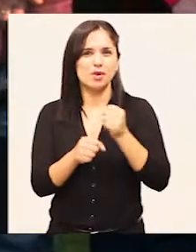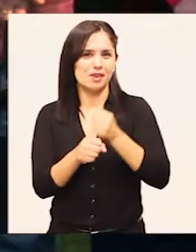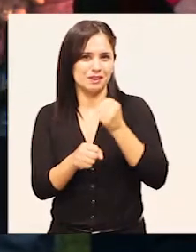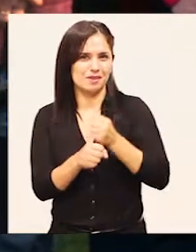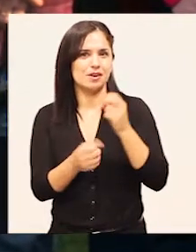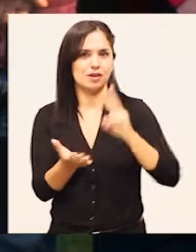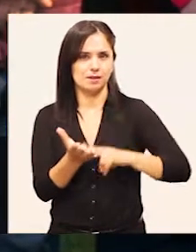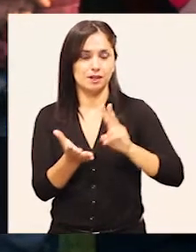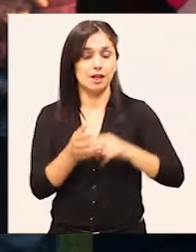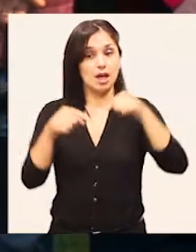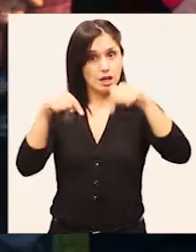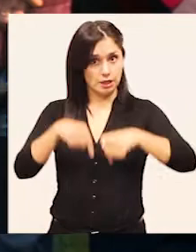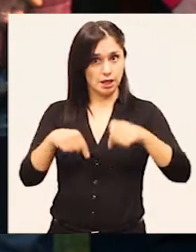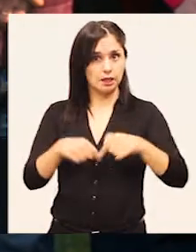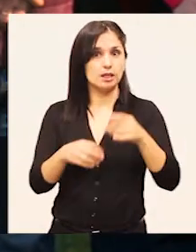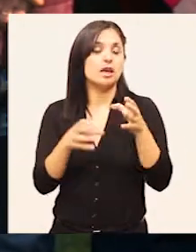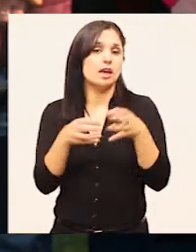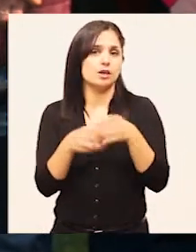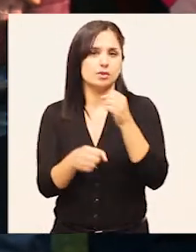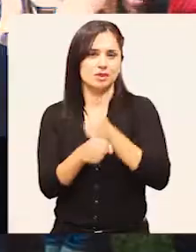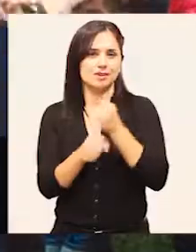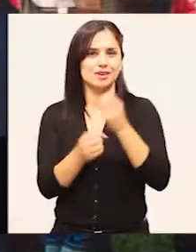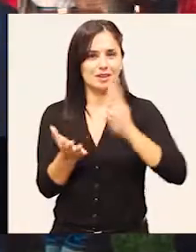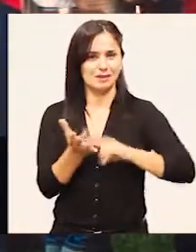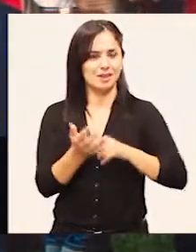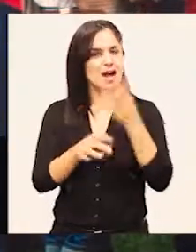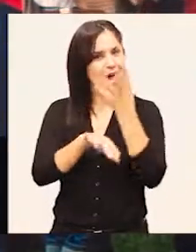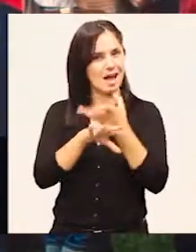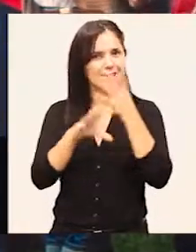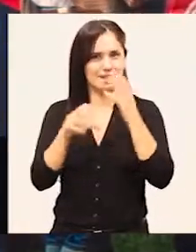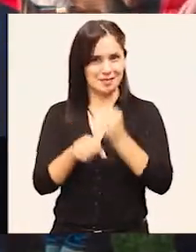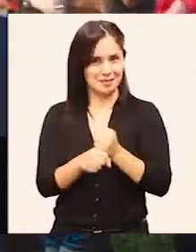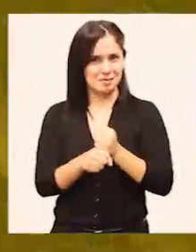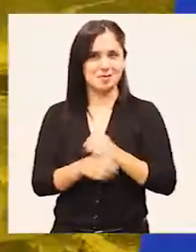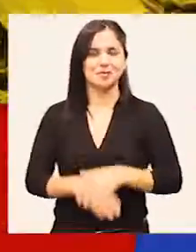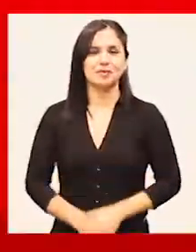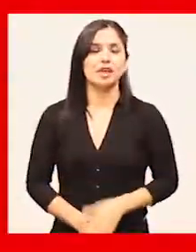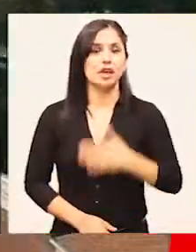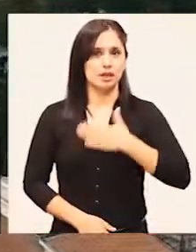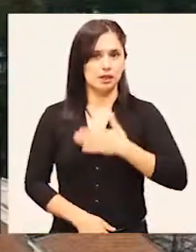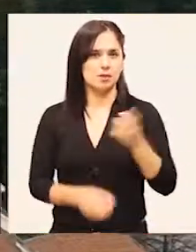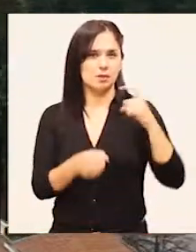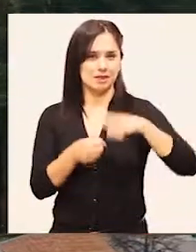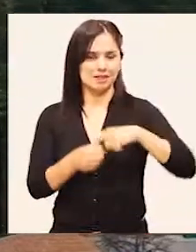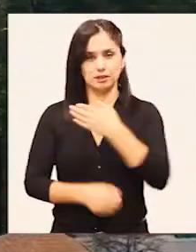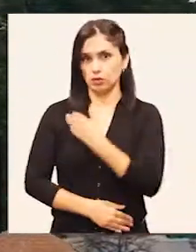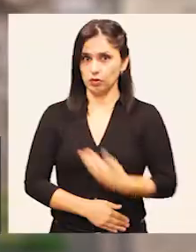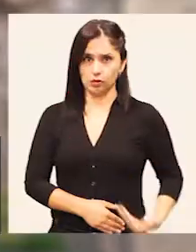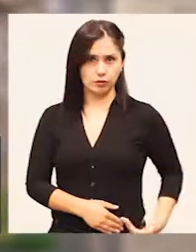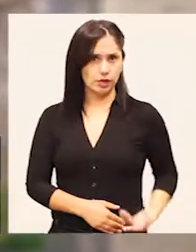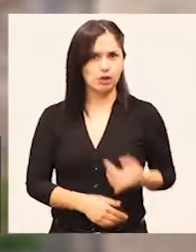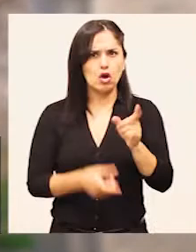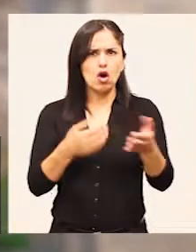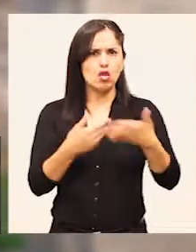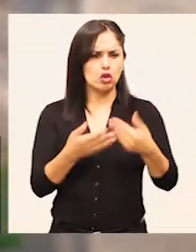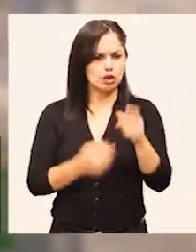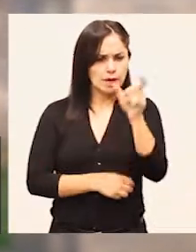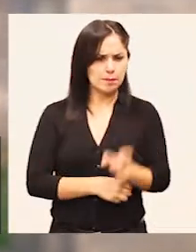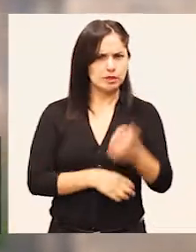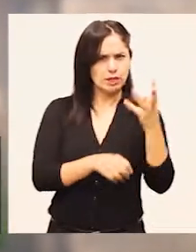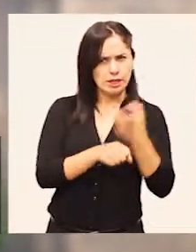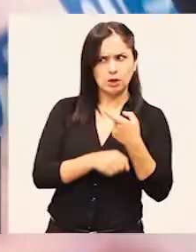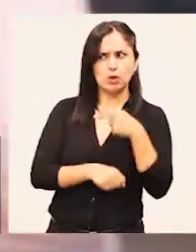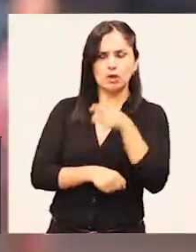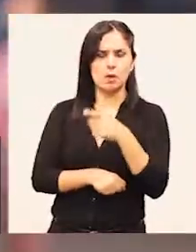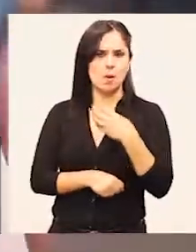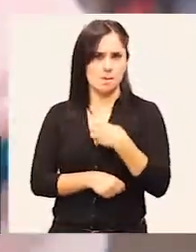está, el equipo de verdad. ¡Hay equipo! Yo quiero ser parte de un gobierno al que los delincuentes le